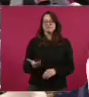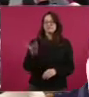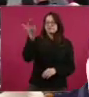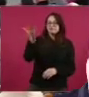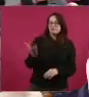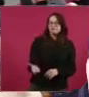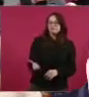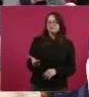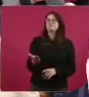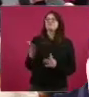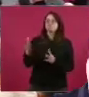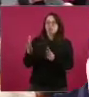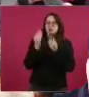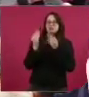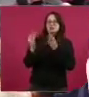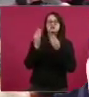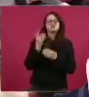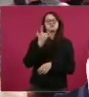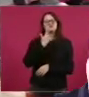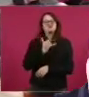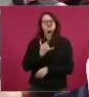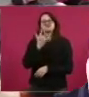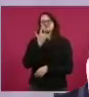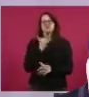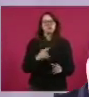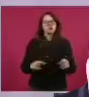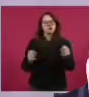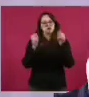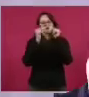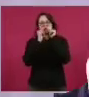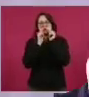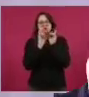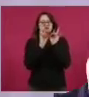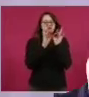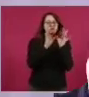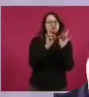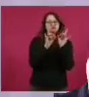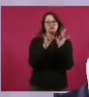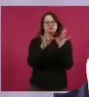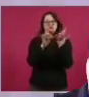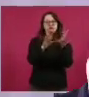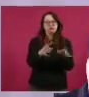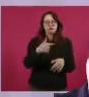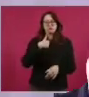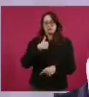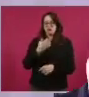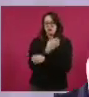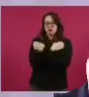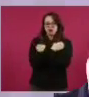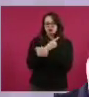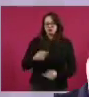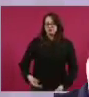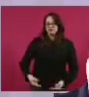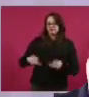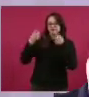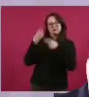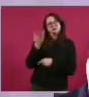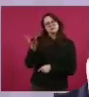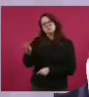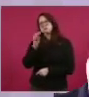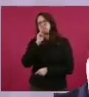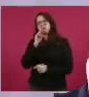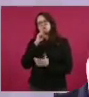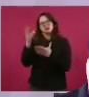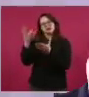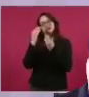me enseñó a seguir luchando sin importar las circunstancias. A ella le debo mis valores y mi educación. Por